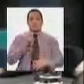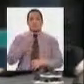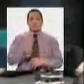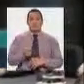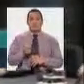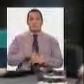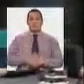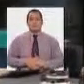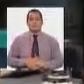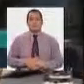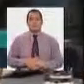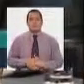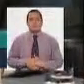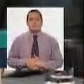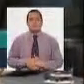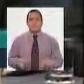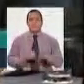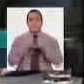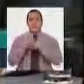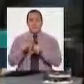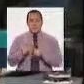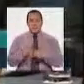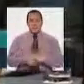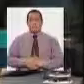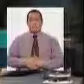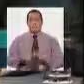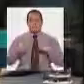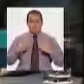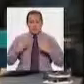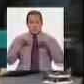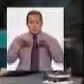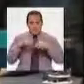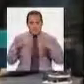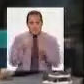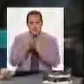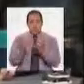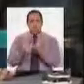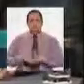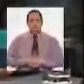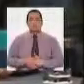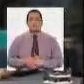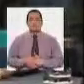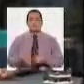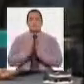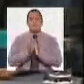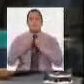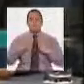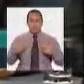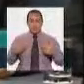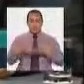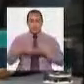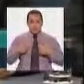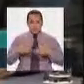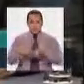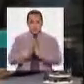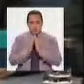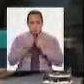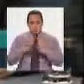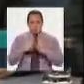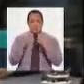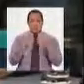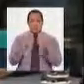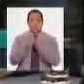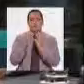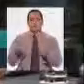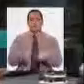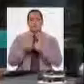Justicia, a donde hemos acudido a solicitud nuestra, repito, para